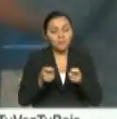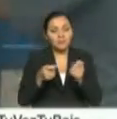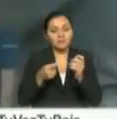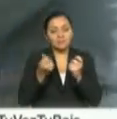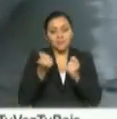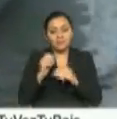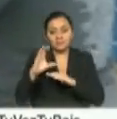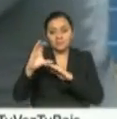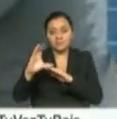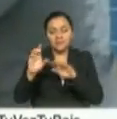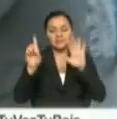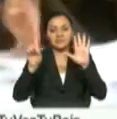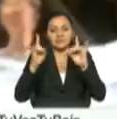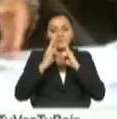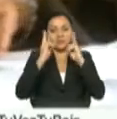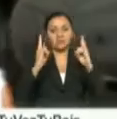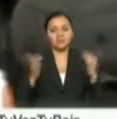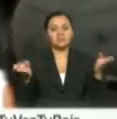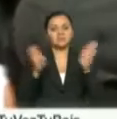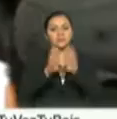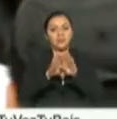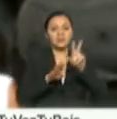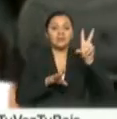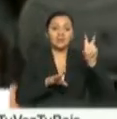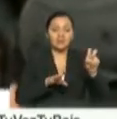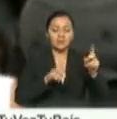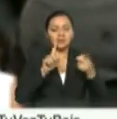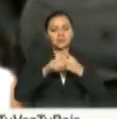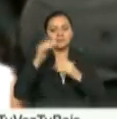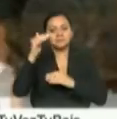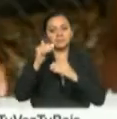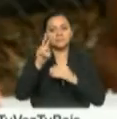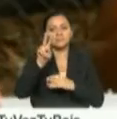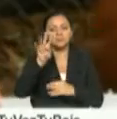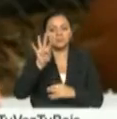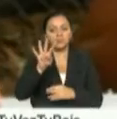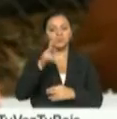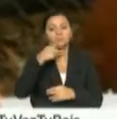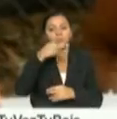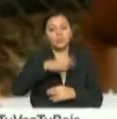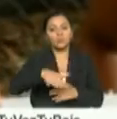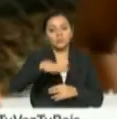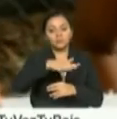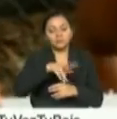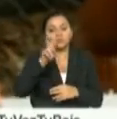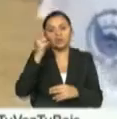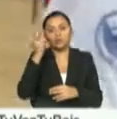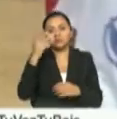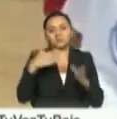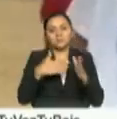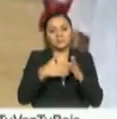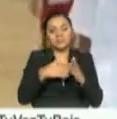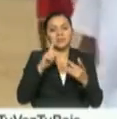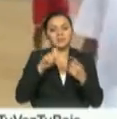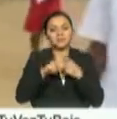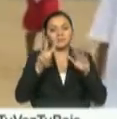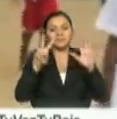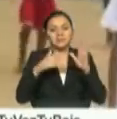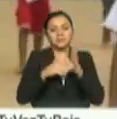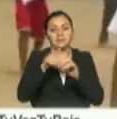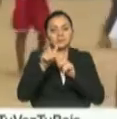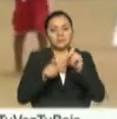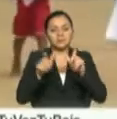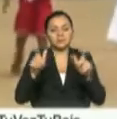cerrar 6 albergues, pasando de 30 a 24. La población se redujo de 12.000 a 7.000 personas que